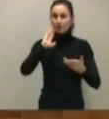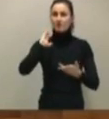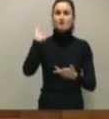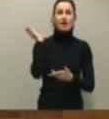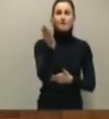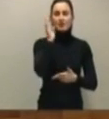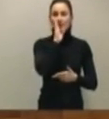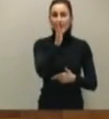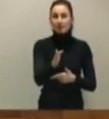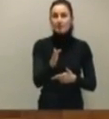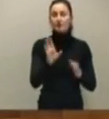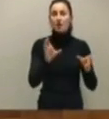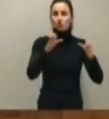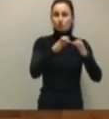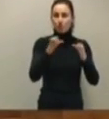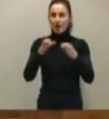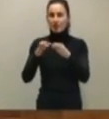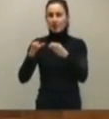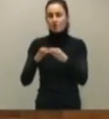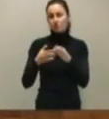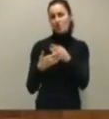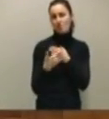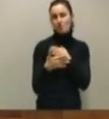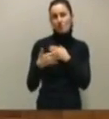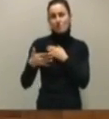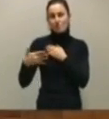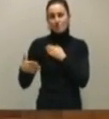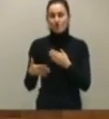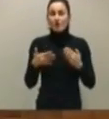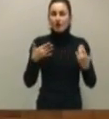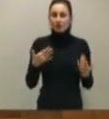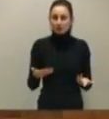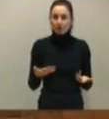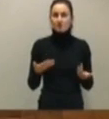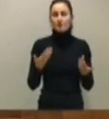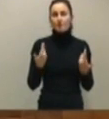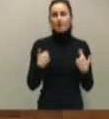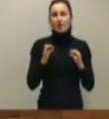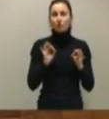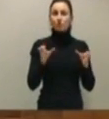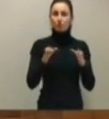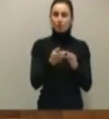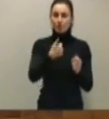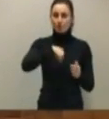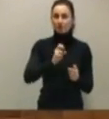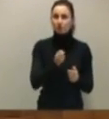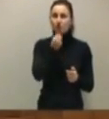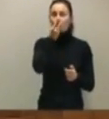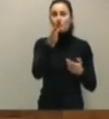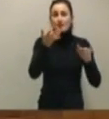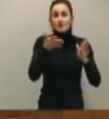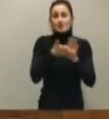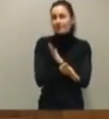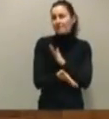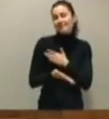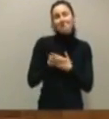de manera muy directa a los colectivos más desfavorecidos. Por lo tanto, para este grupo, ¿es un